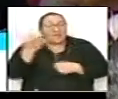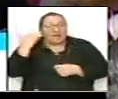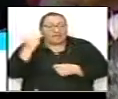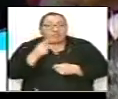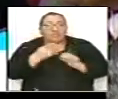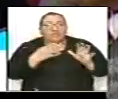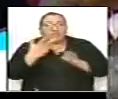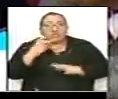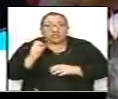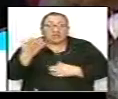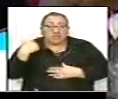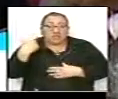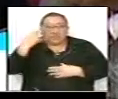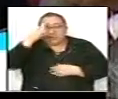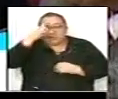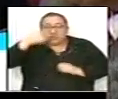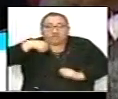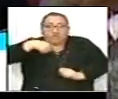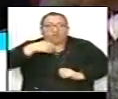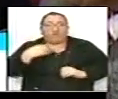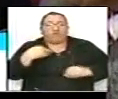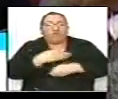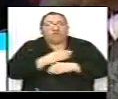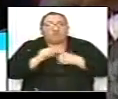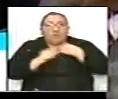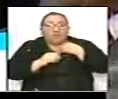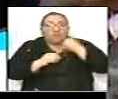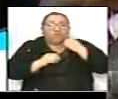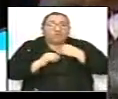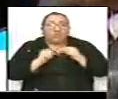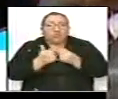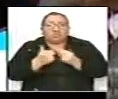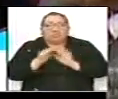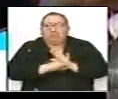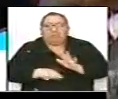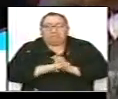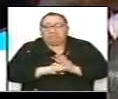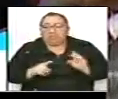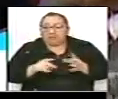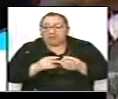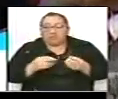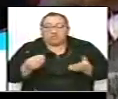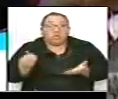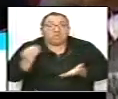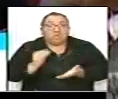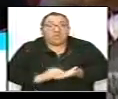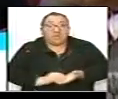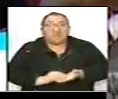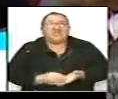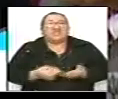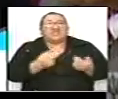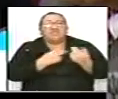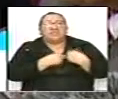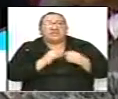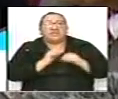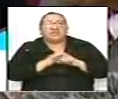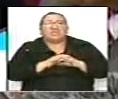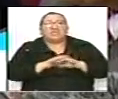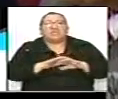80 del siglo pasado, el Perú tenía un sistema de partidos incipiente, pero mucho más representativo